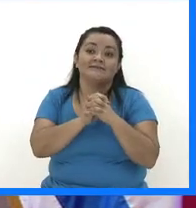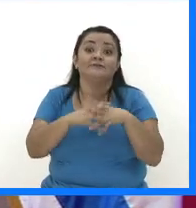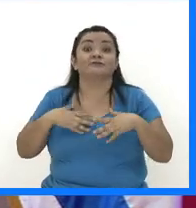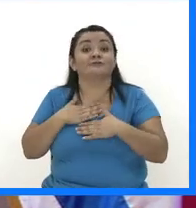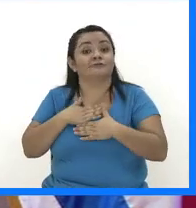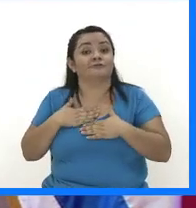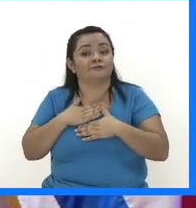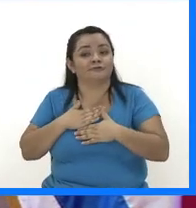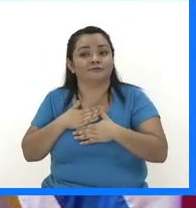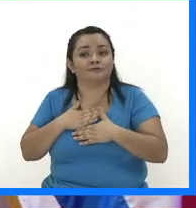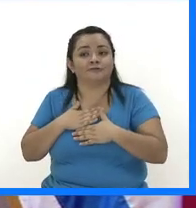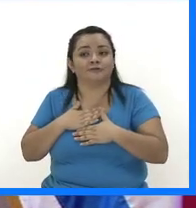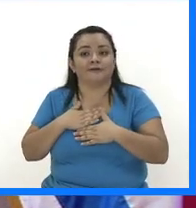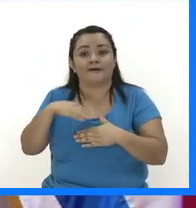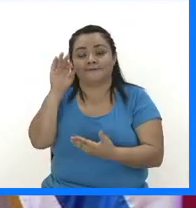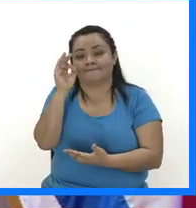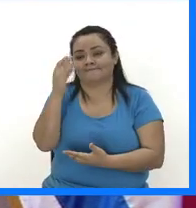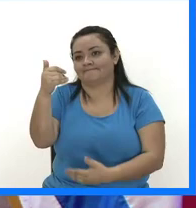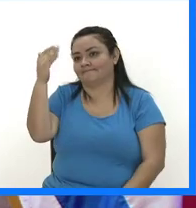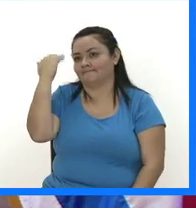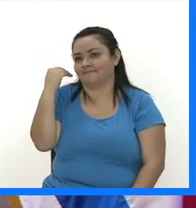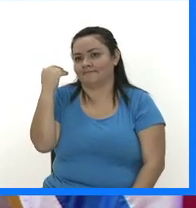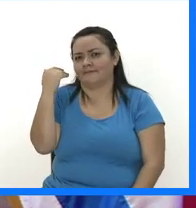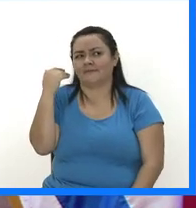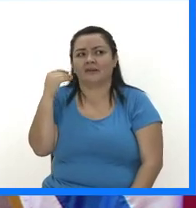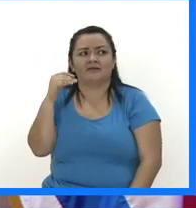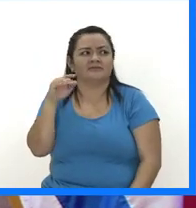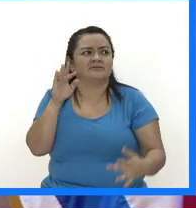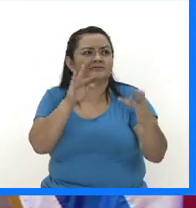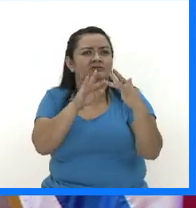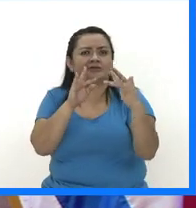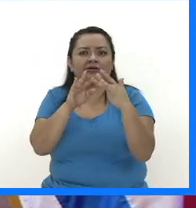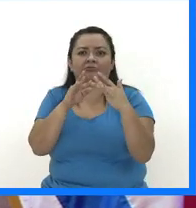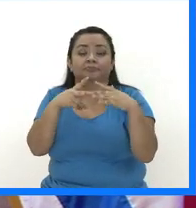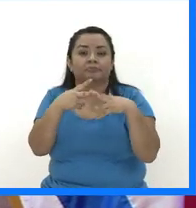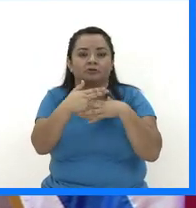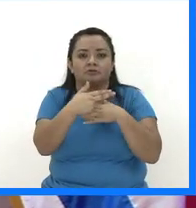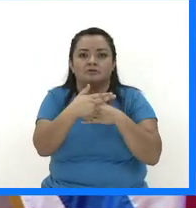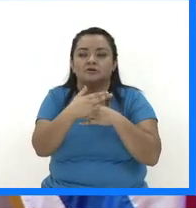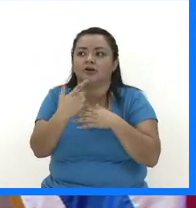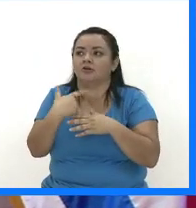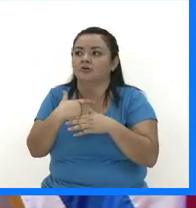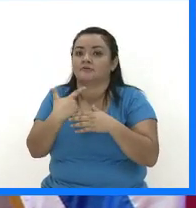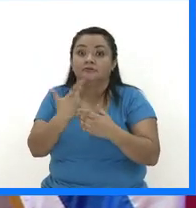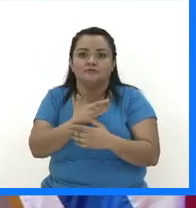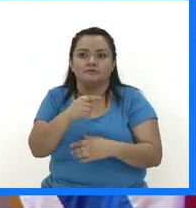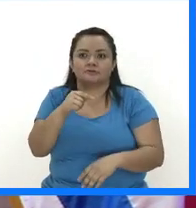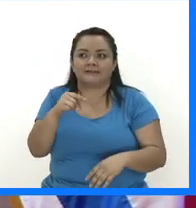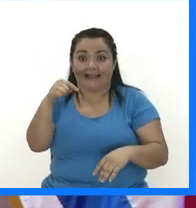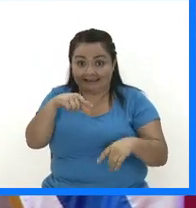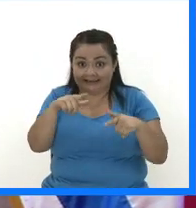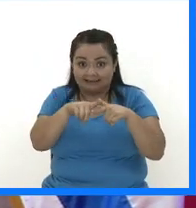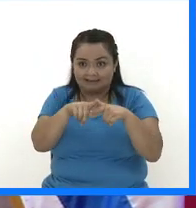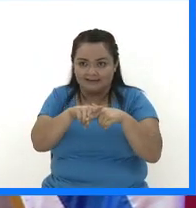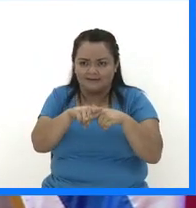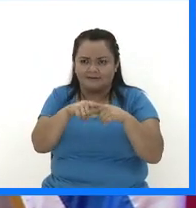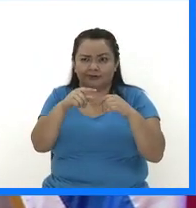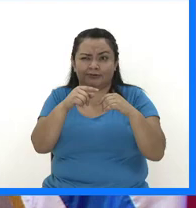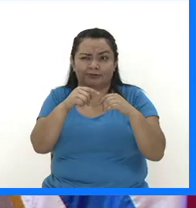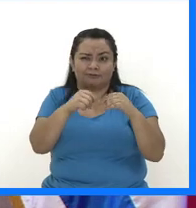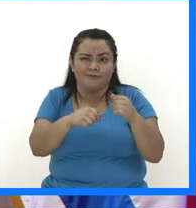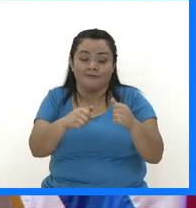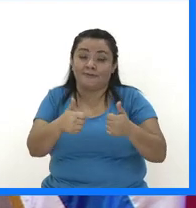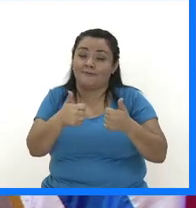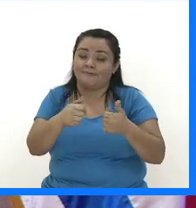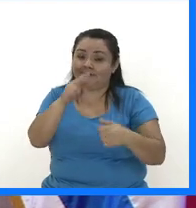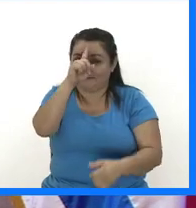disculpas del caso en la predicación anterior se interrumpió la señal porque estamos arreglando algunas cosas dentro del templo y los muchachos por hacer